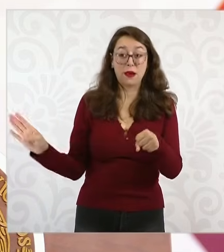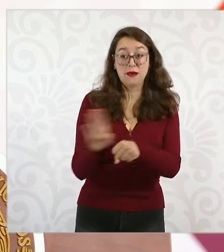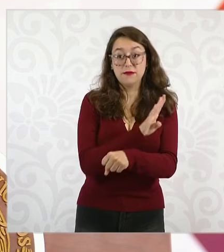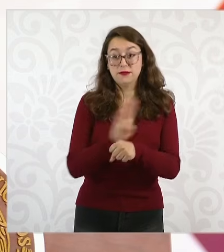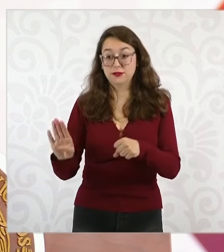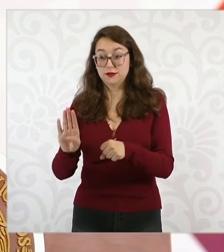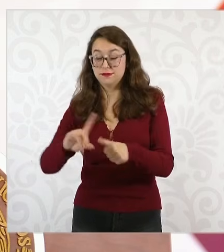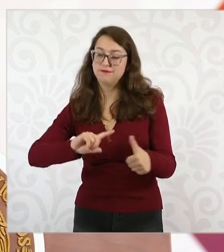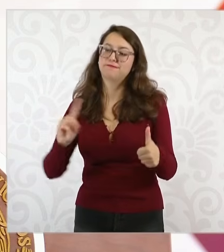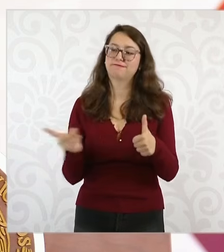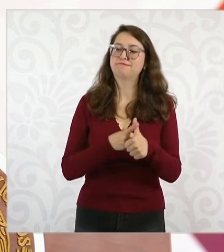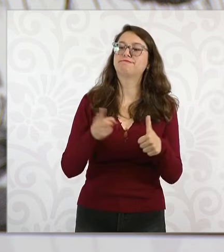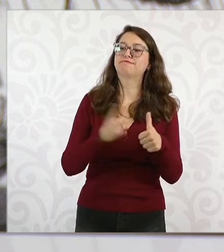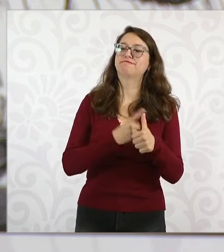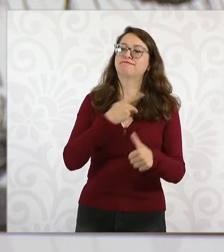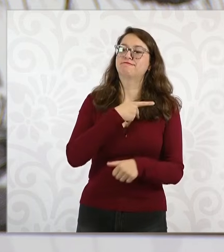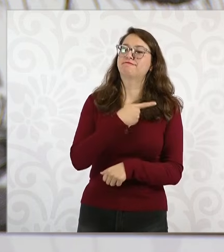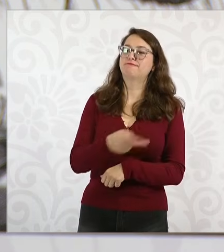pobres,